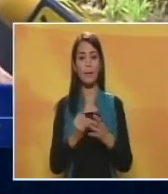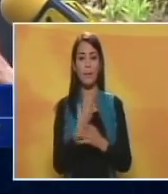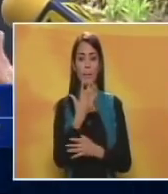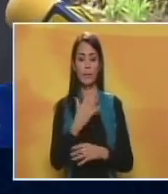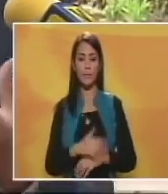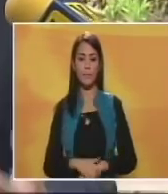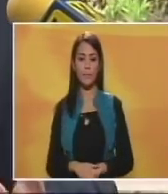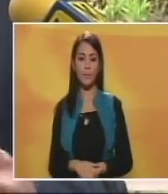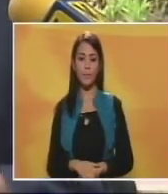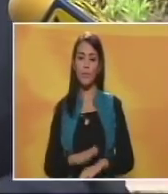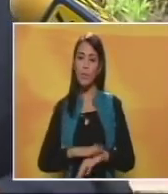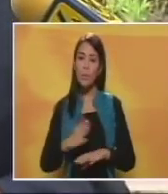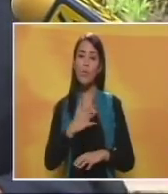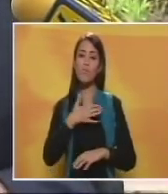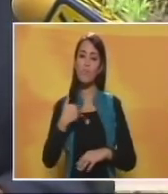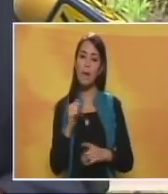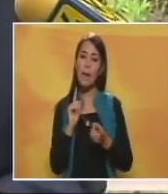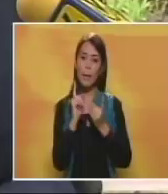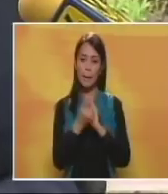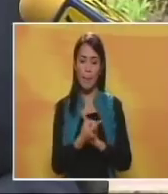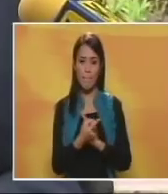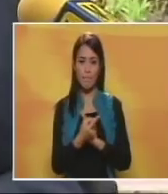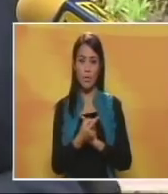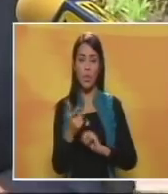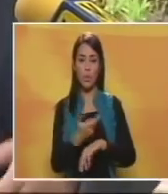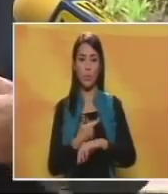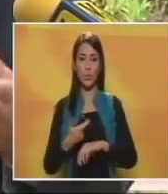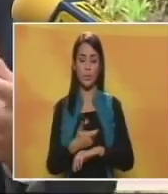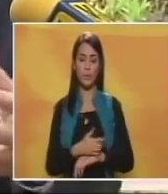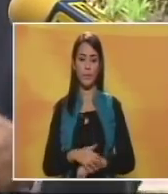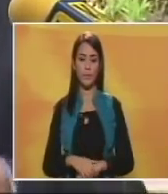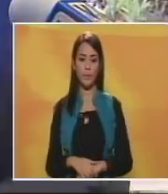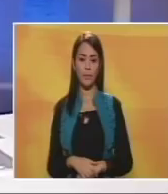mayo porque quieren un cambio de gobierno.